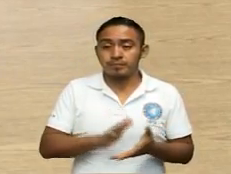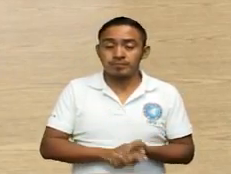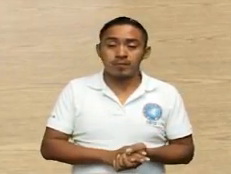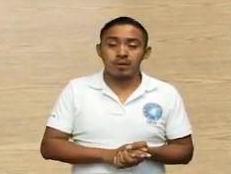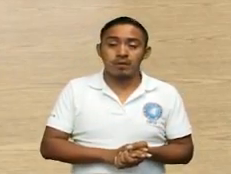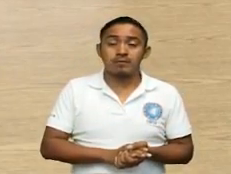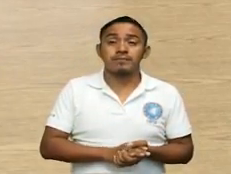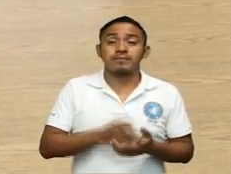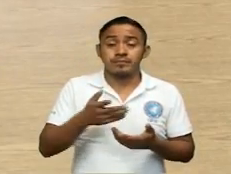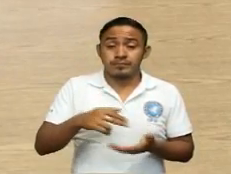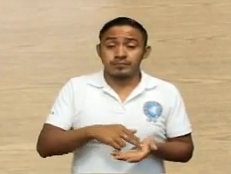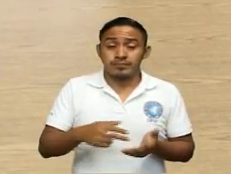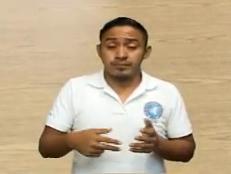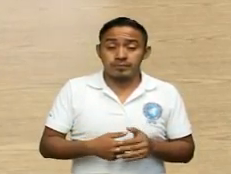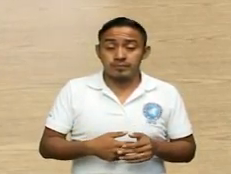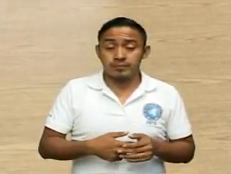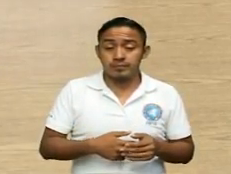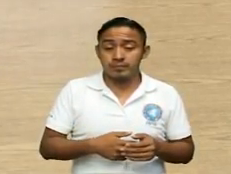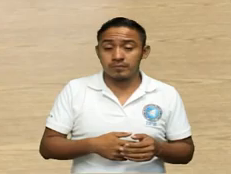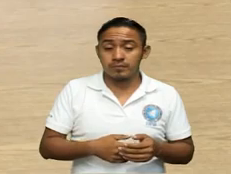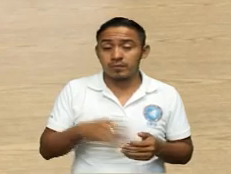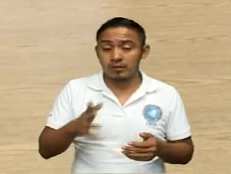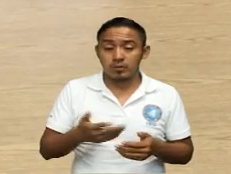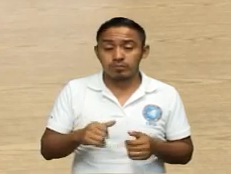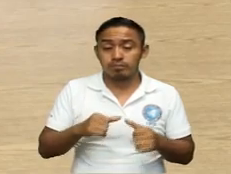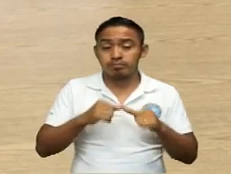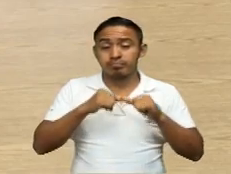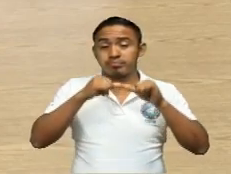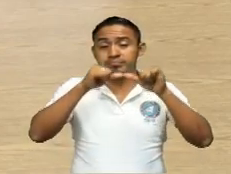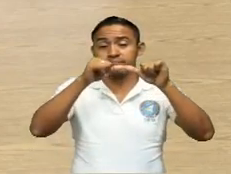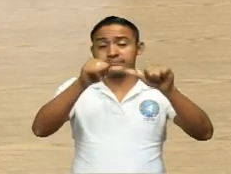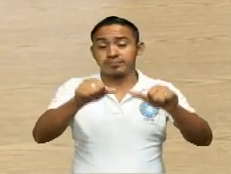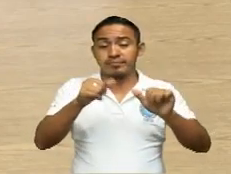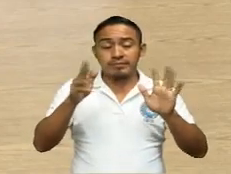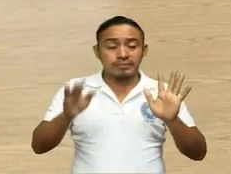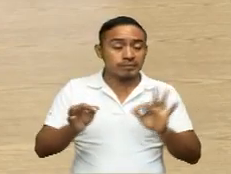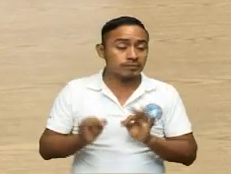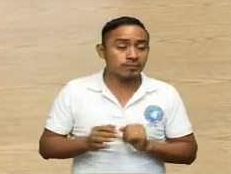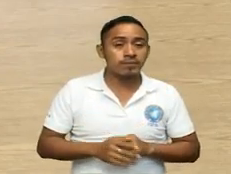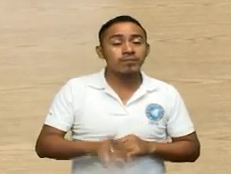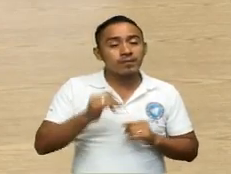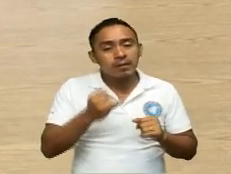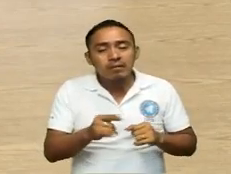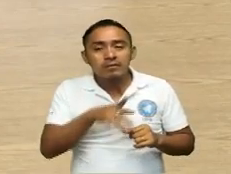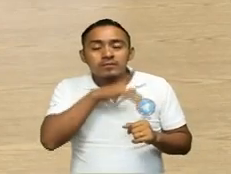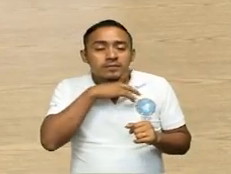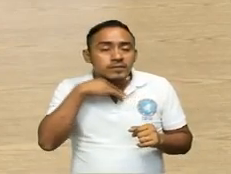y eso hace que la humedad se mantenga en ellos, ¿ya? Entonces, sí es cierto, pues, que